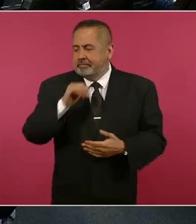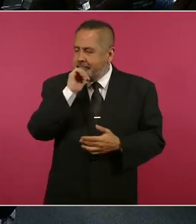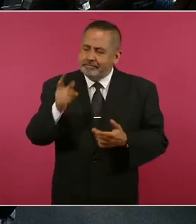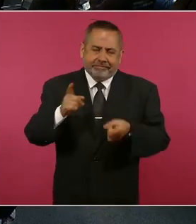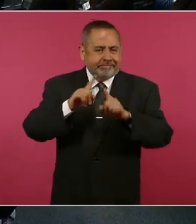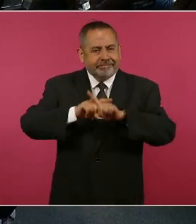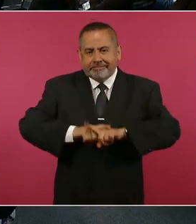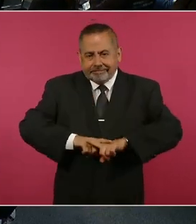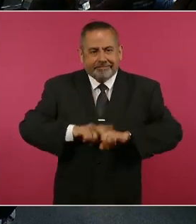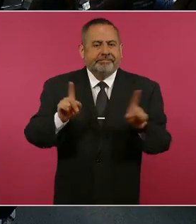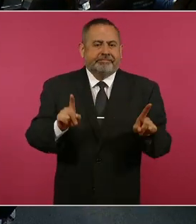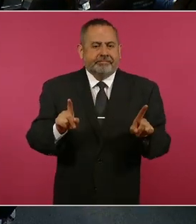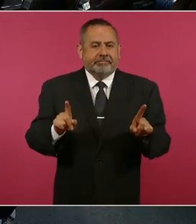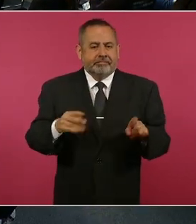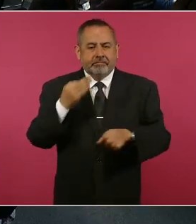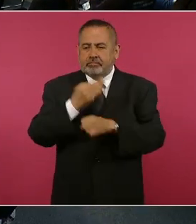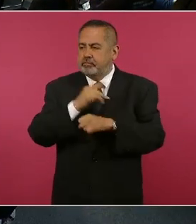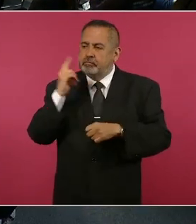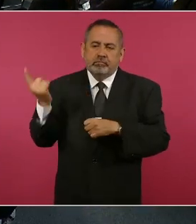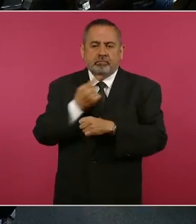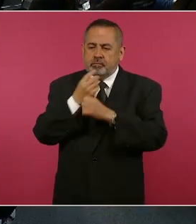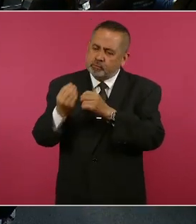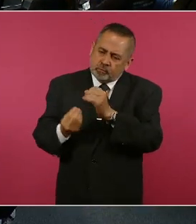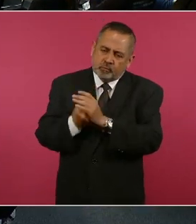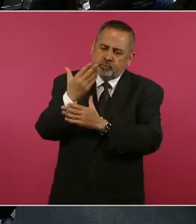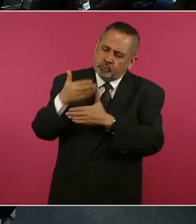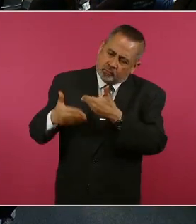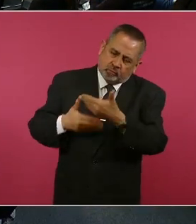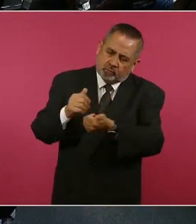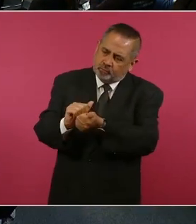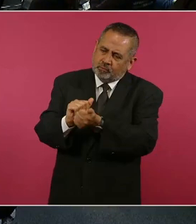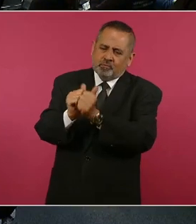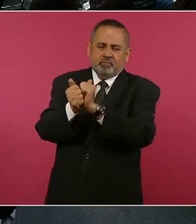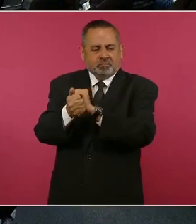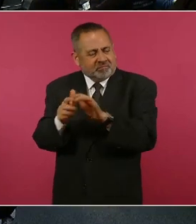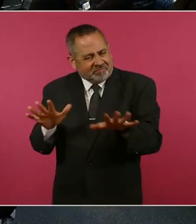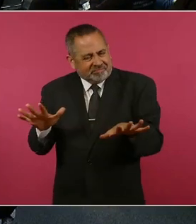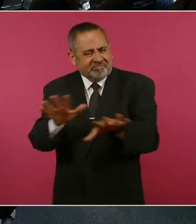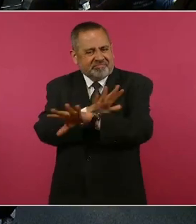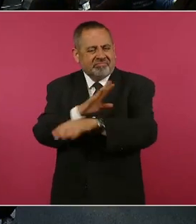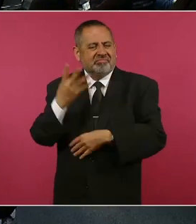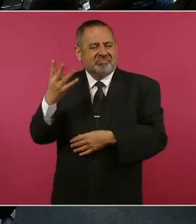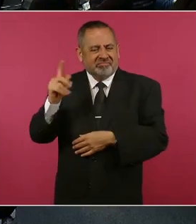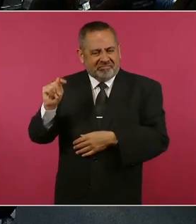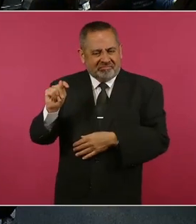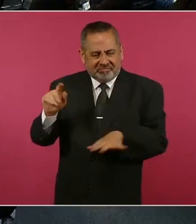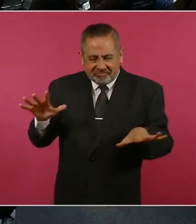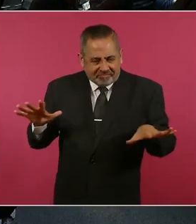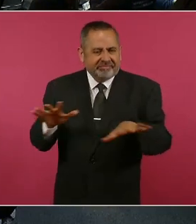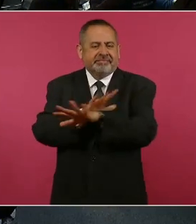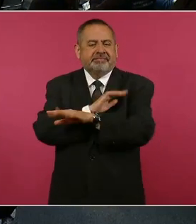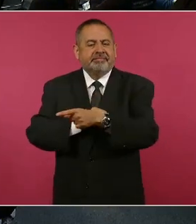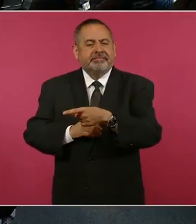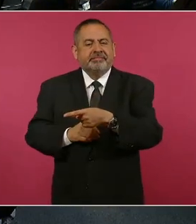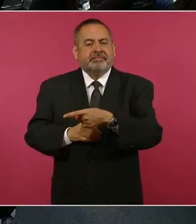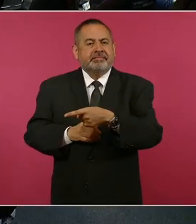vivimos en una etapa nueva, esto es la transformación. Y claro que hay